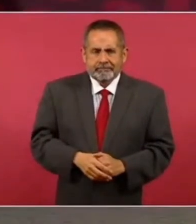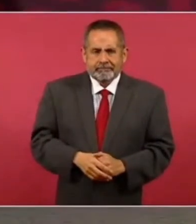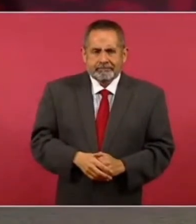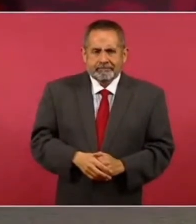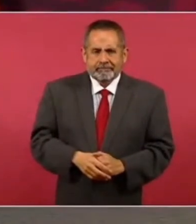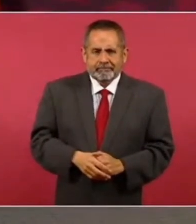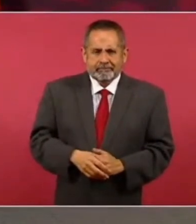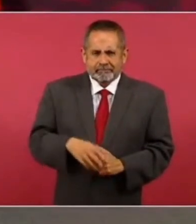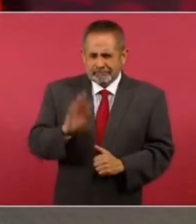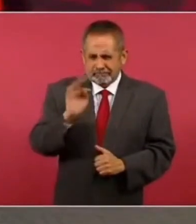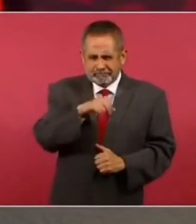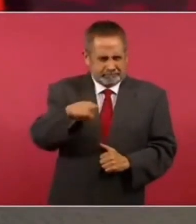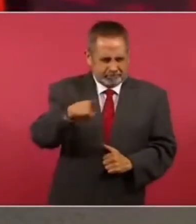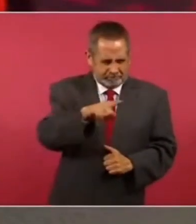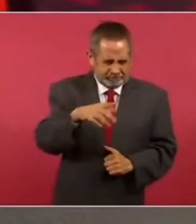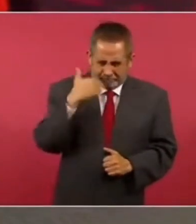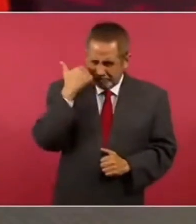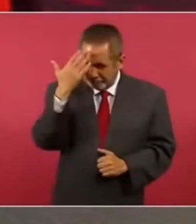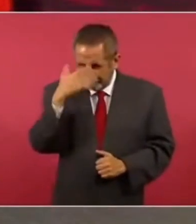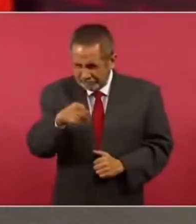¿No les gustaría a ustedes saber?